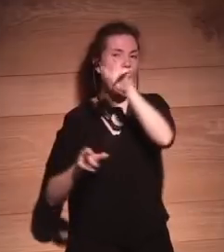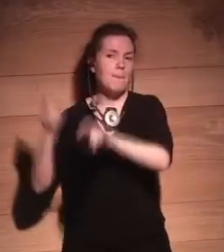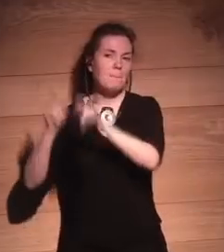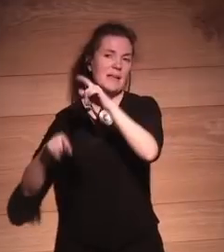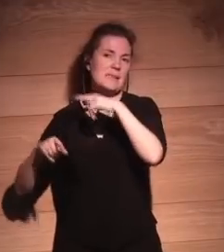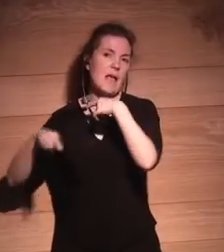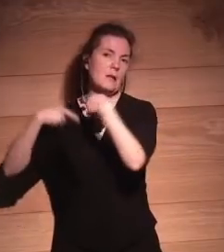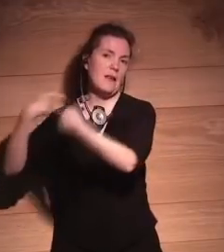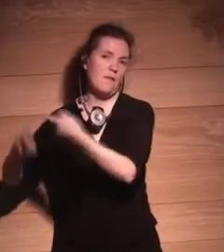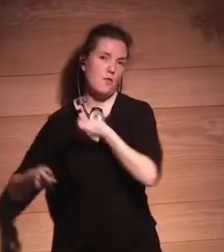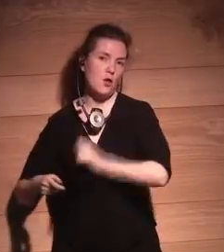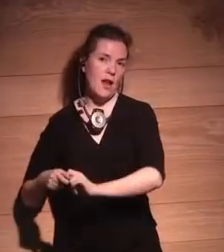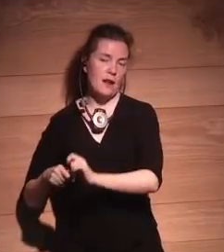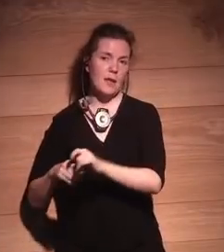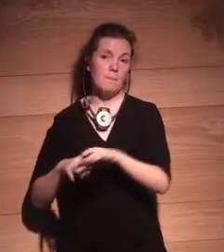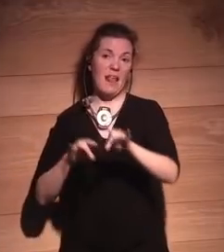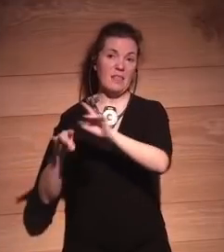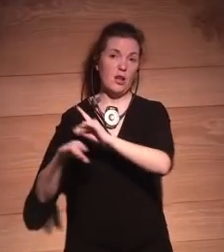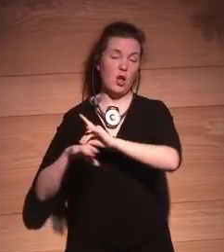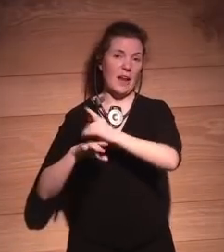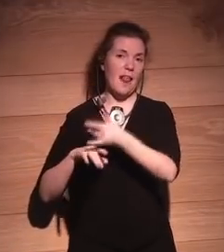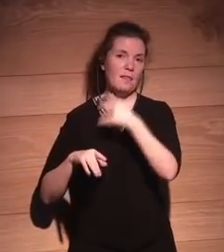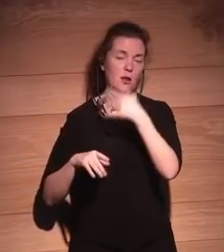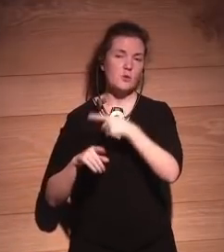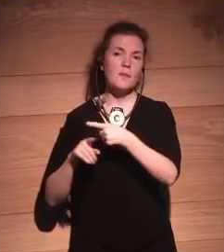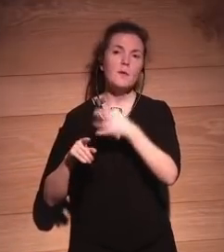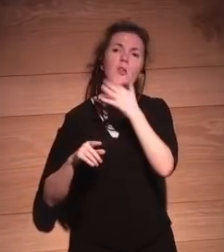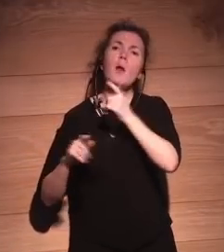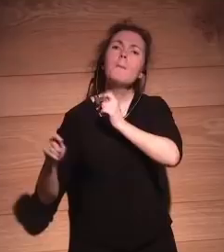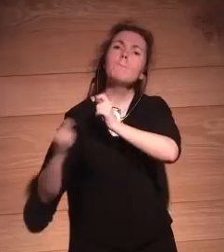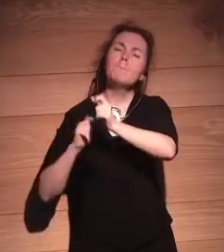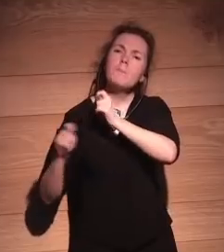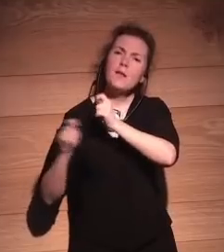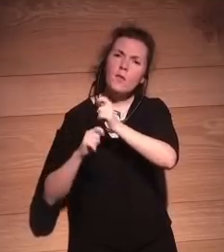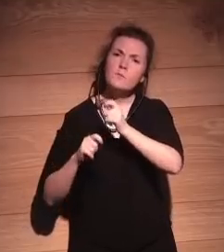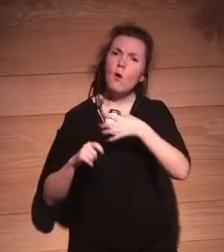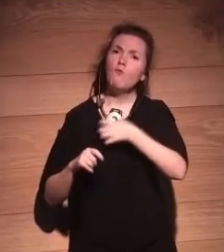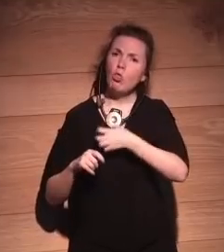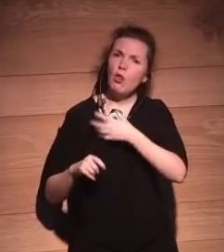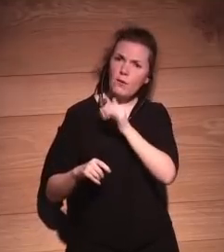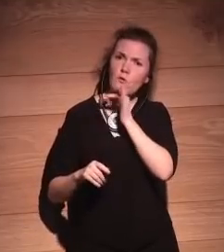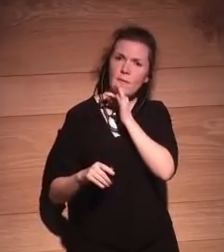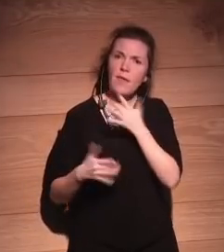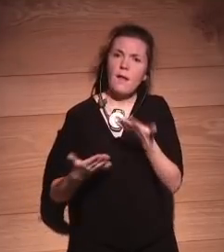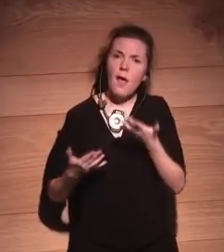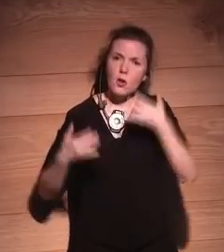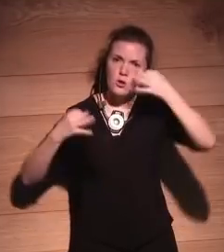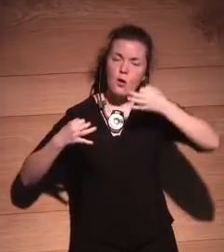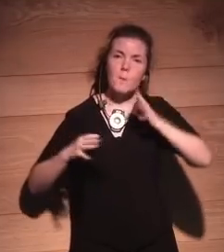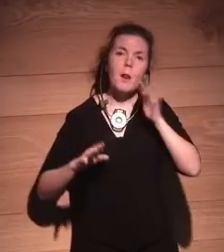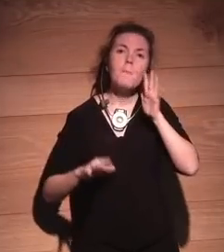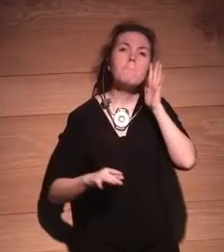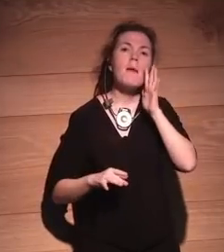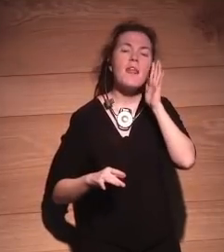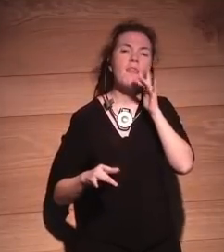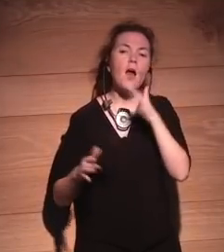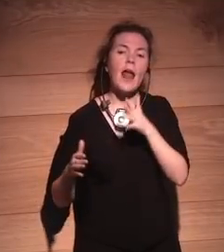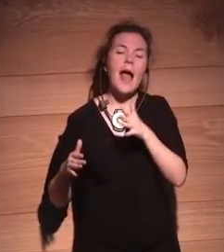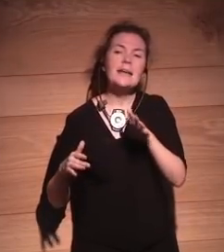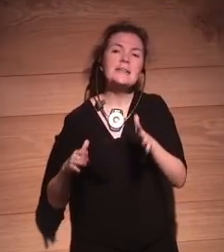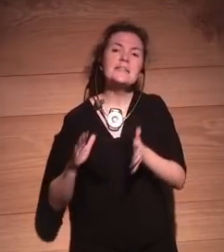el territorio general de los medios, porque los medios y el periodismo sí que sigue teniendo función, es evidente, pero parece que se está desplazando